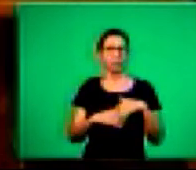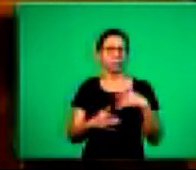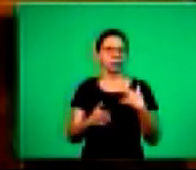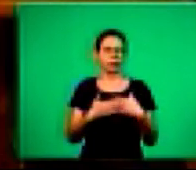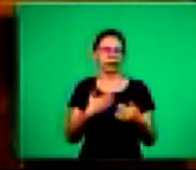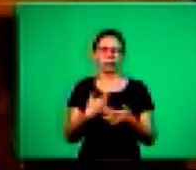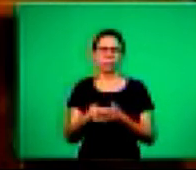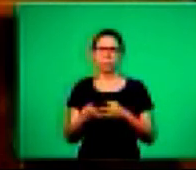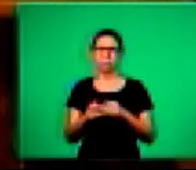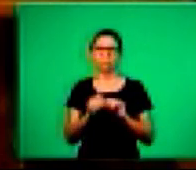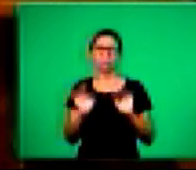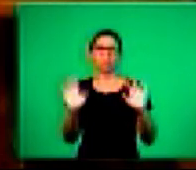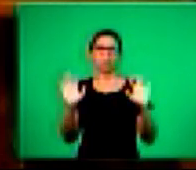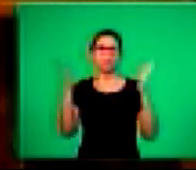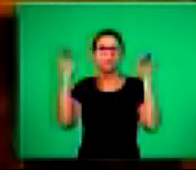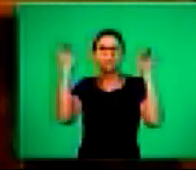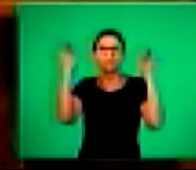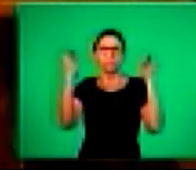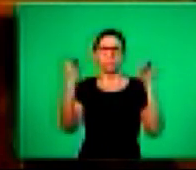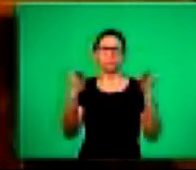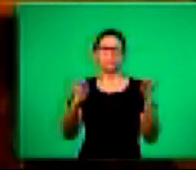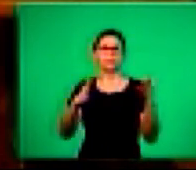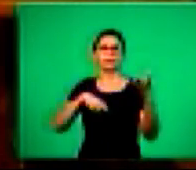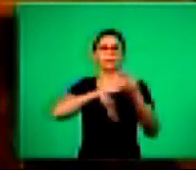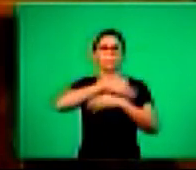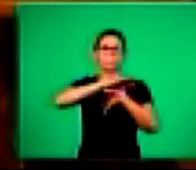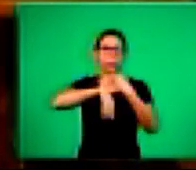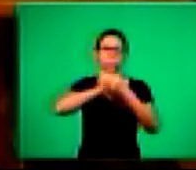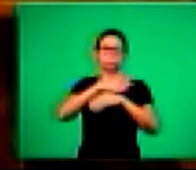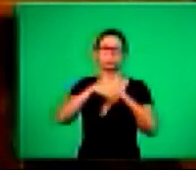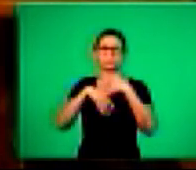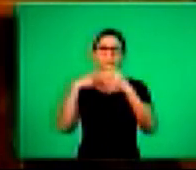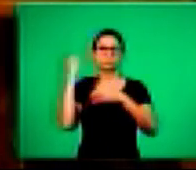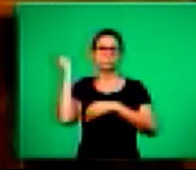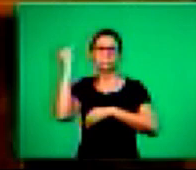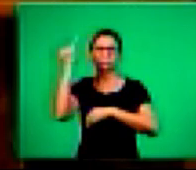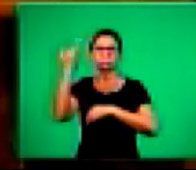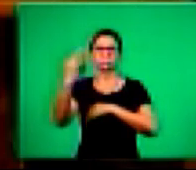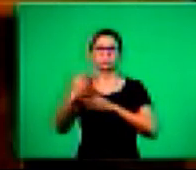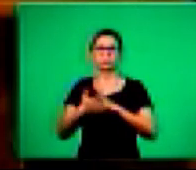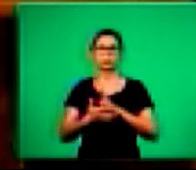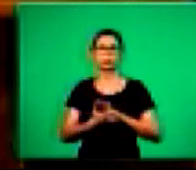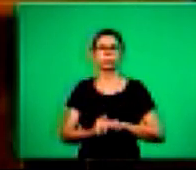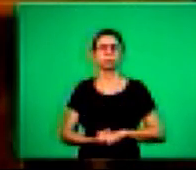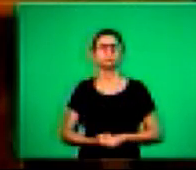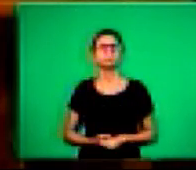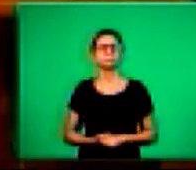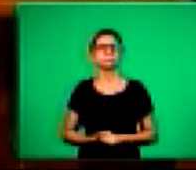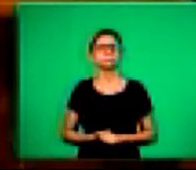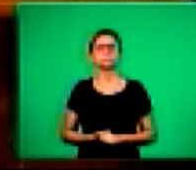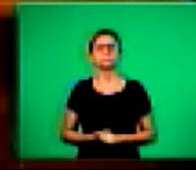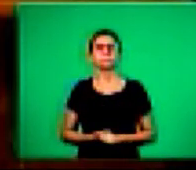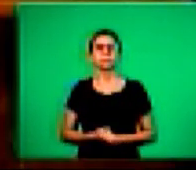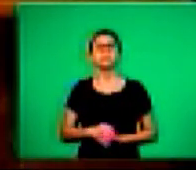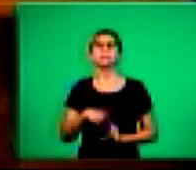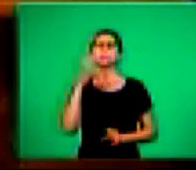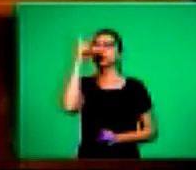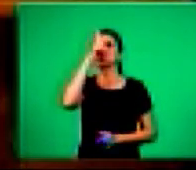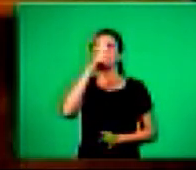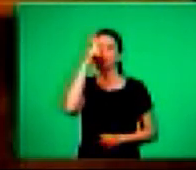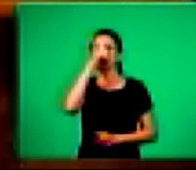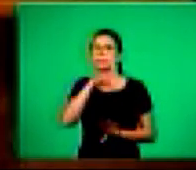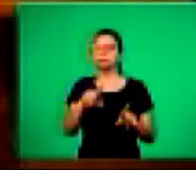viento de la iglesia que viene el sábado de madrugada eso recordamos que no hay que estar aquí el próximo